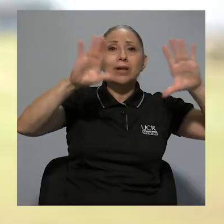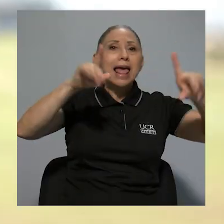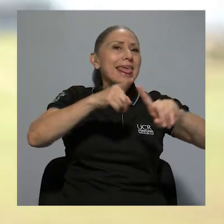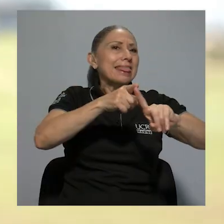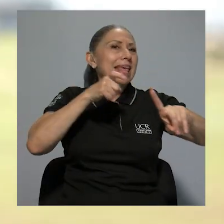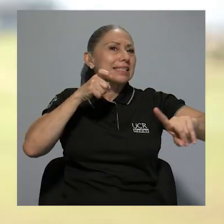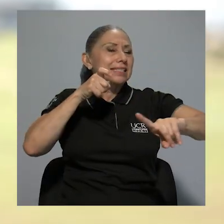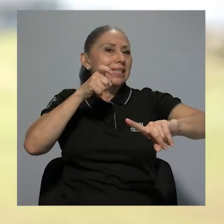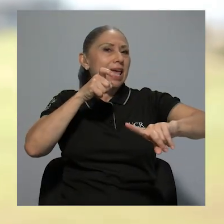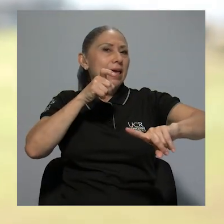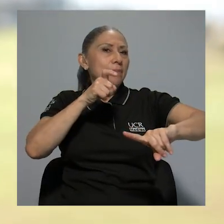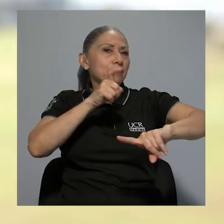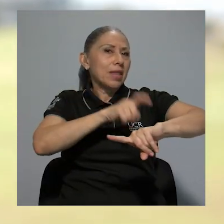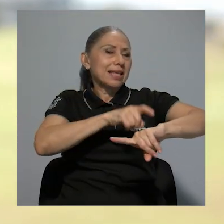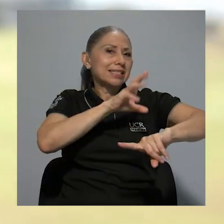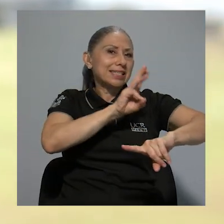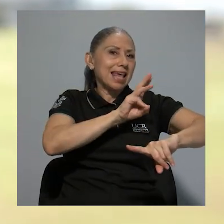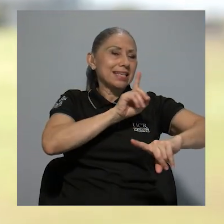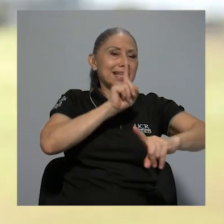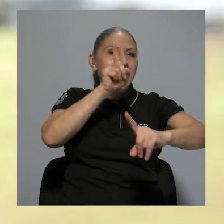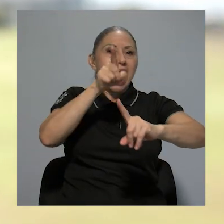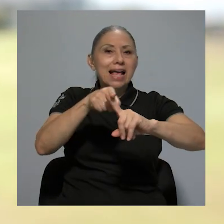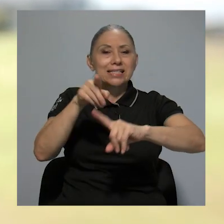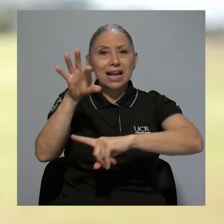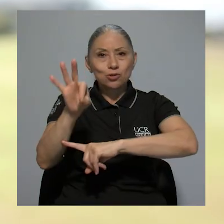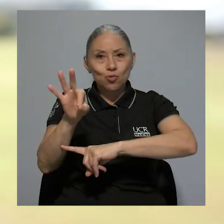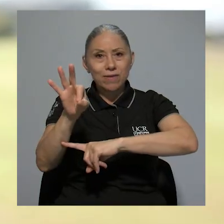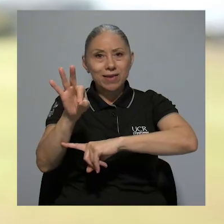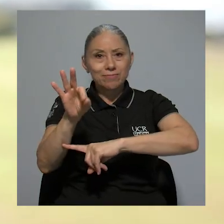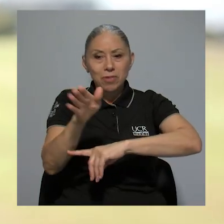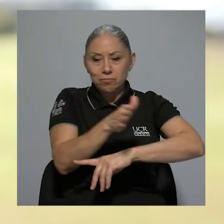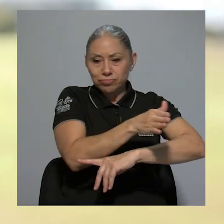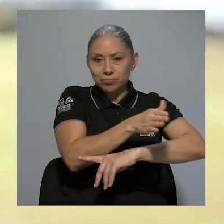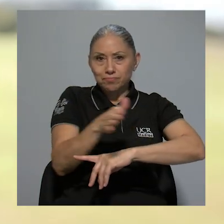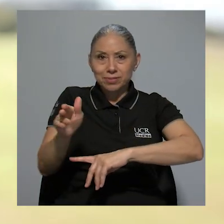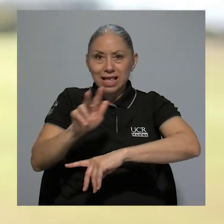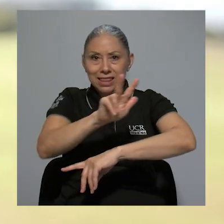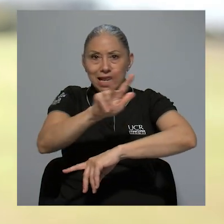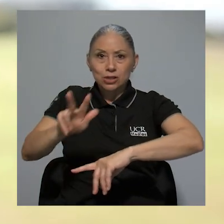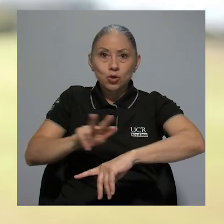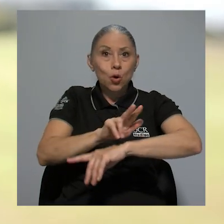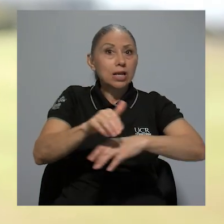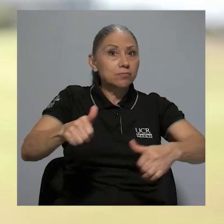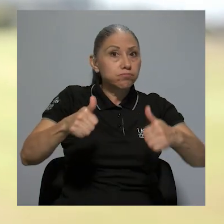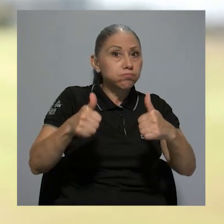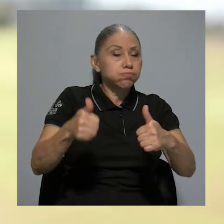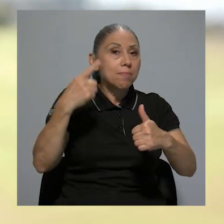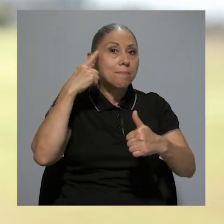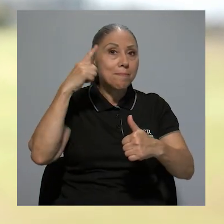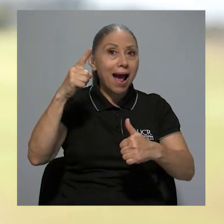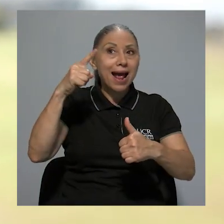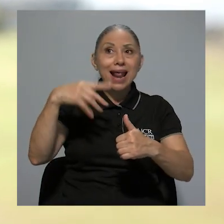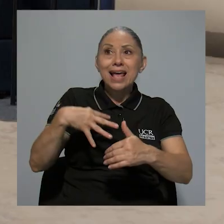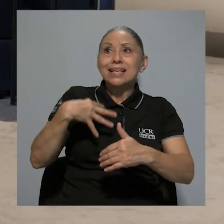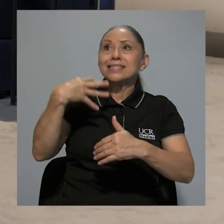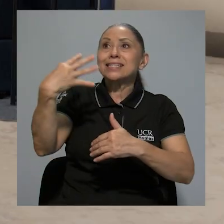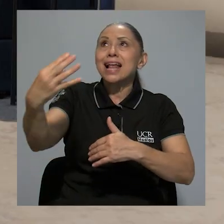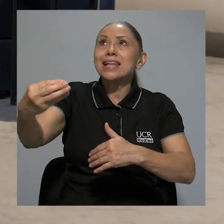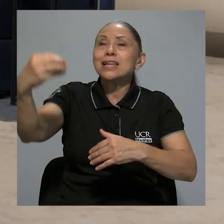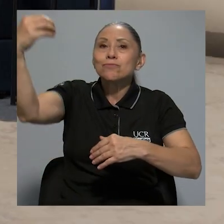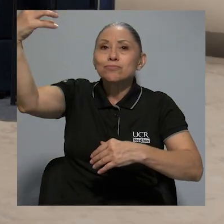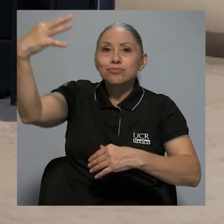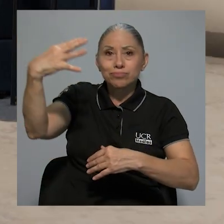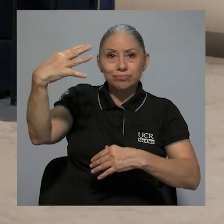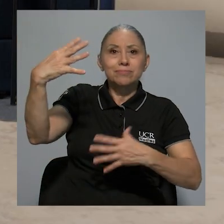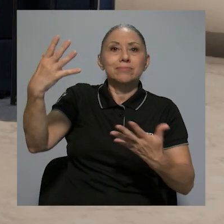las 9 de la mañana son esas 3 horas que es un buen momento para recibir luz y salir, o sea, salir